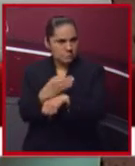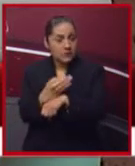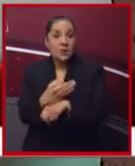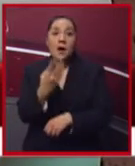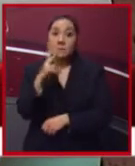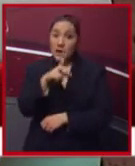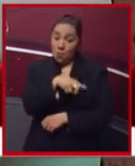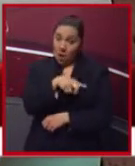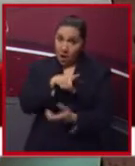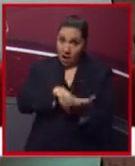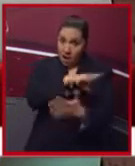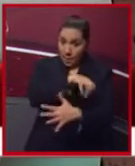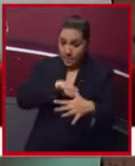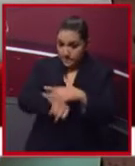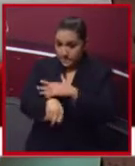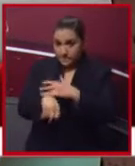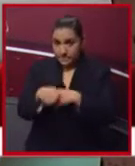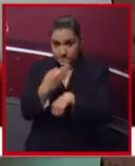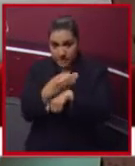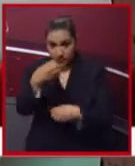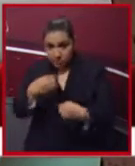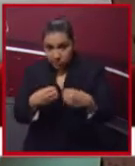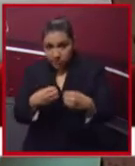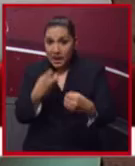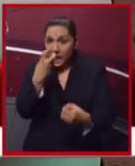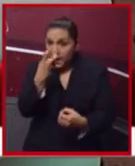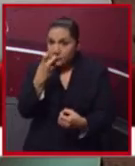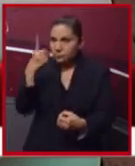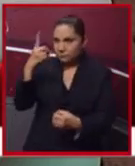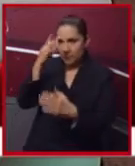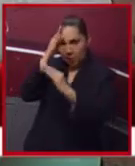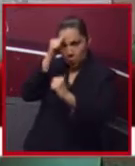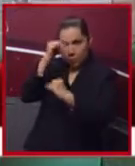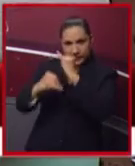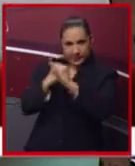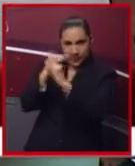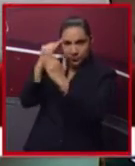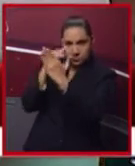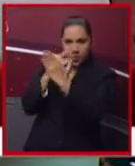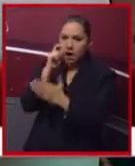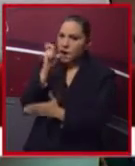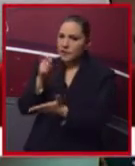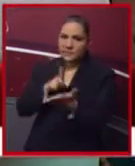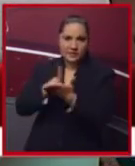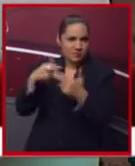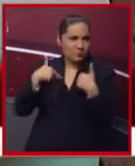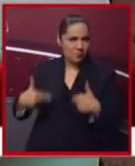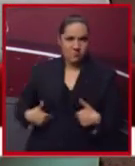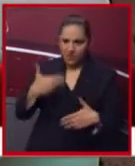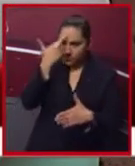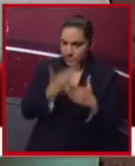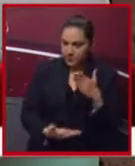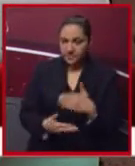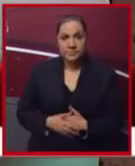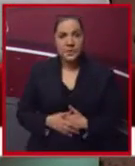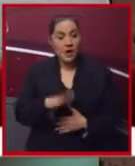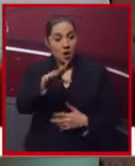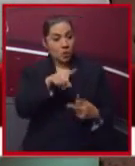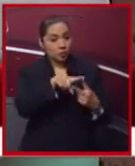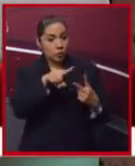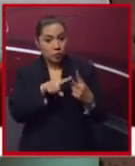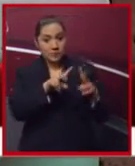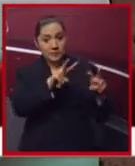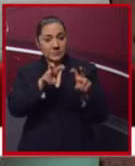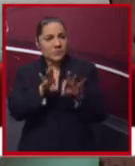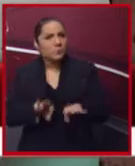estándares internacionales. Hay dos derechos cruciales que están en juegos: presunción de inocencia, pero no solo presunción